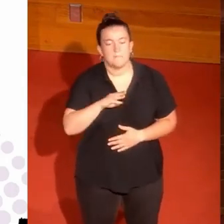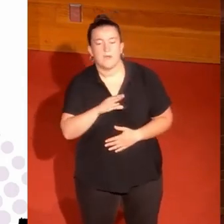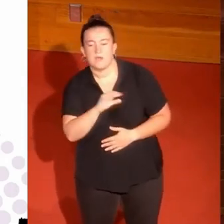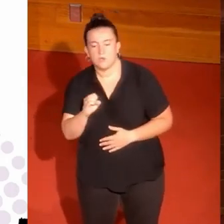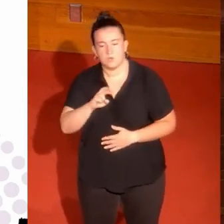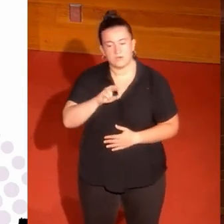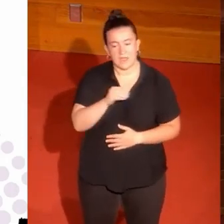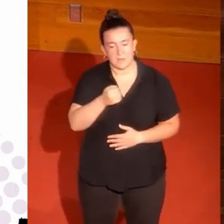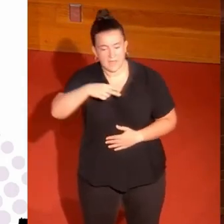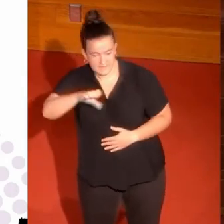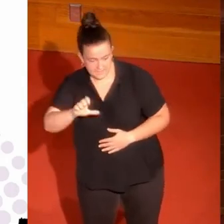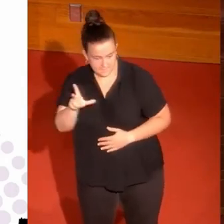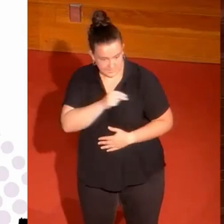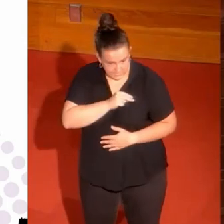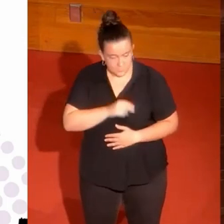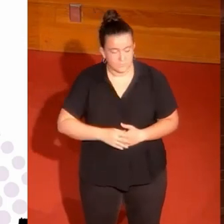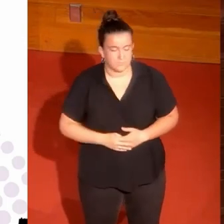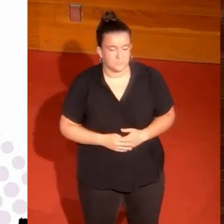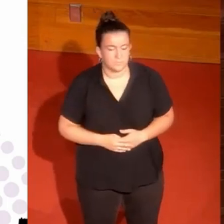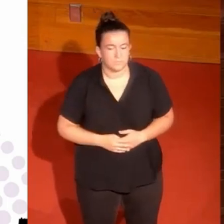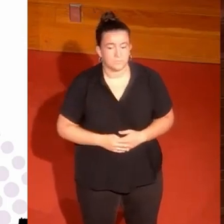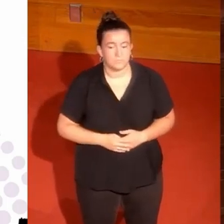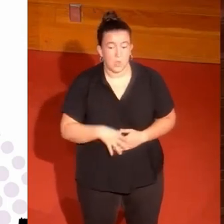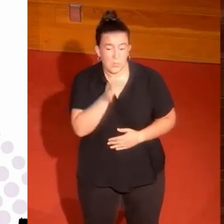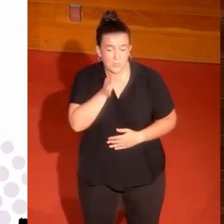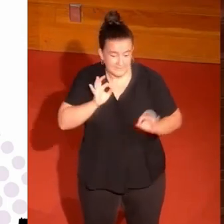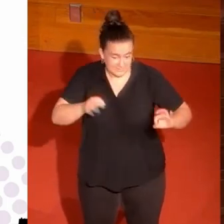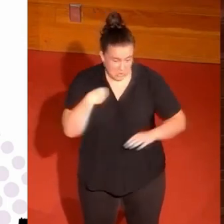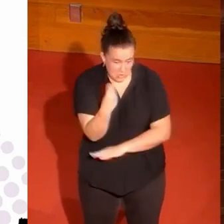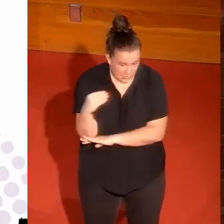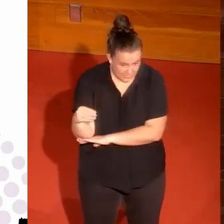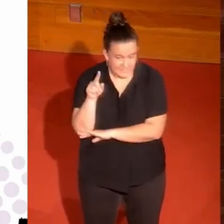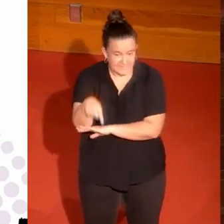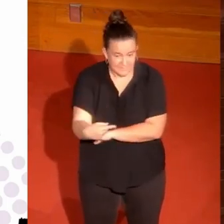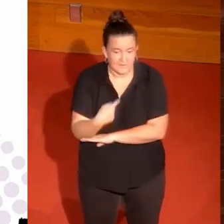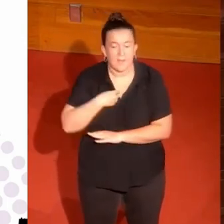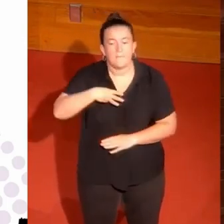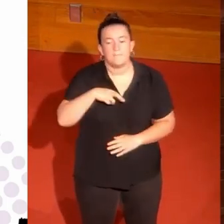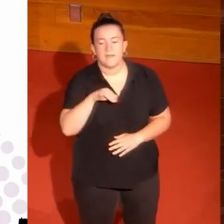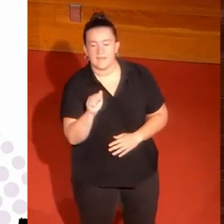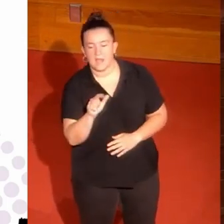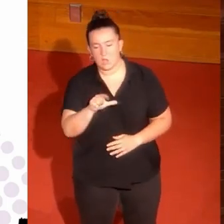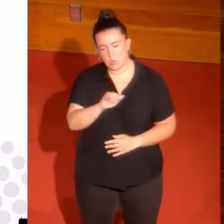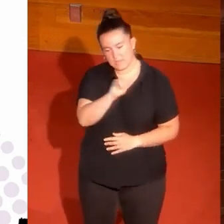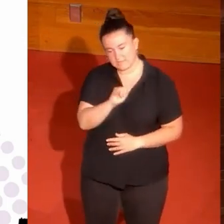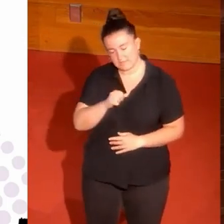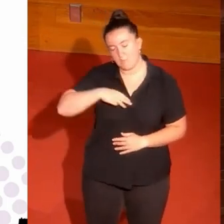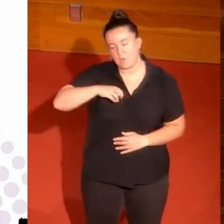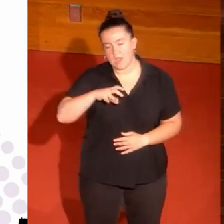cultur promes karza feminist María Luis Morales